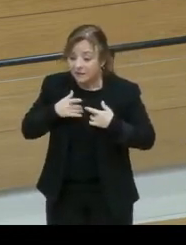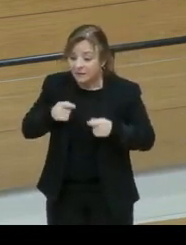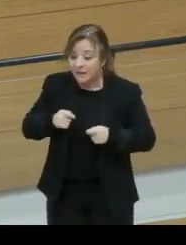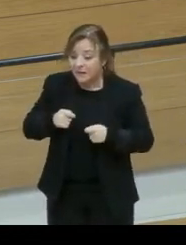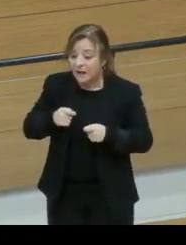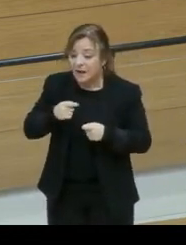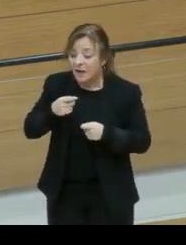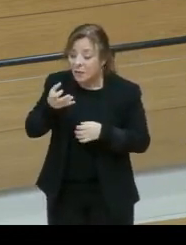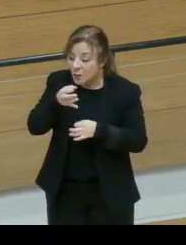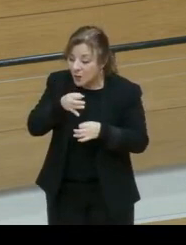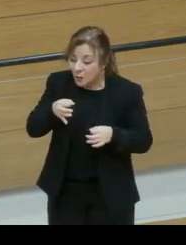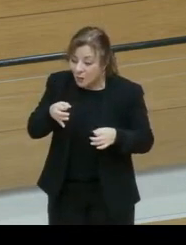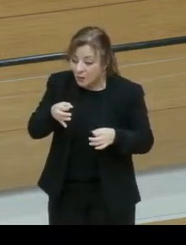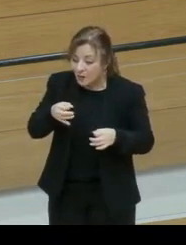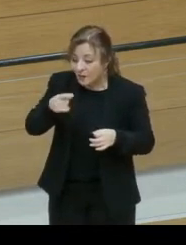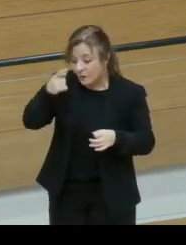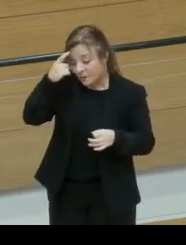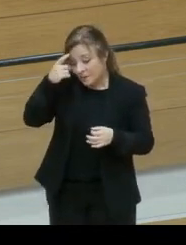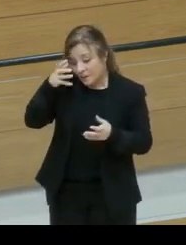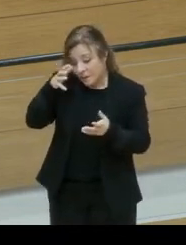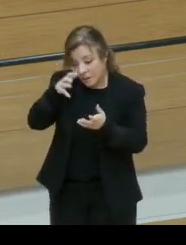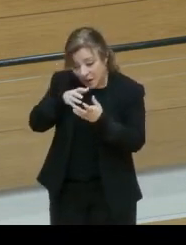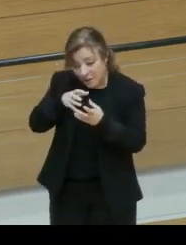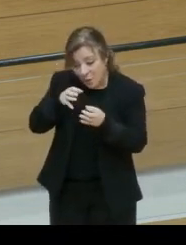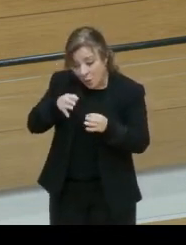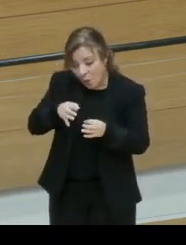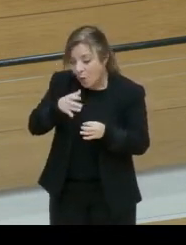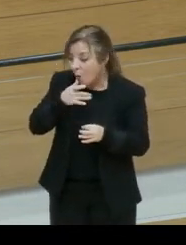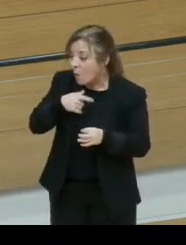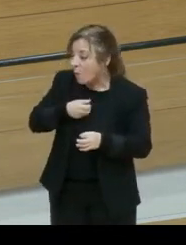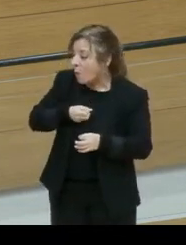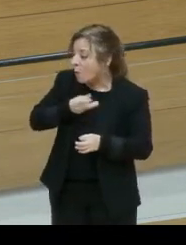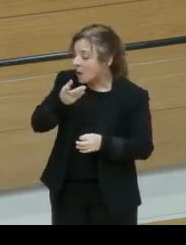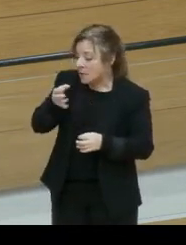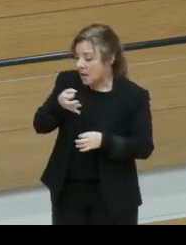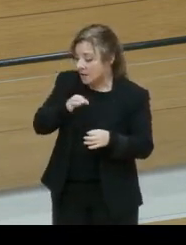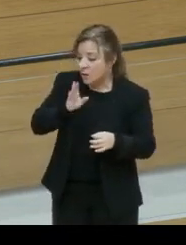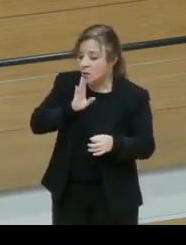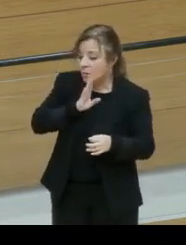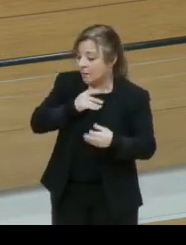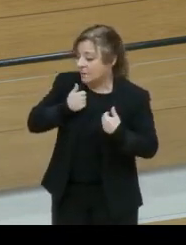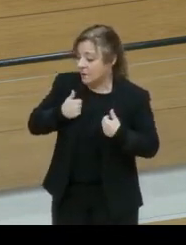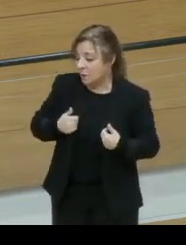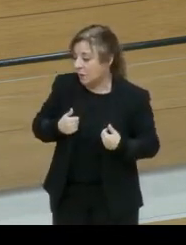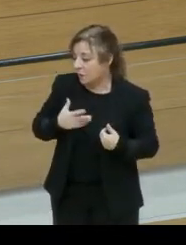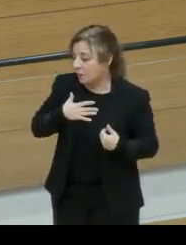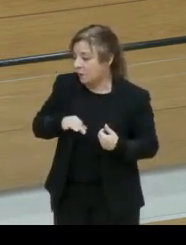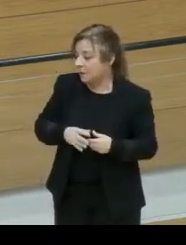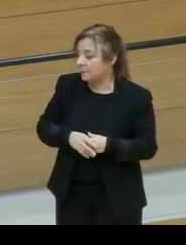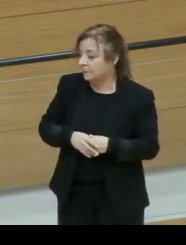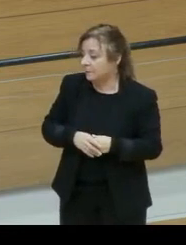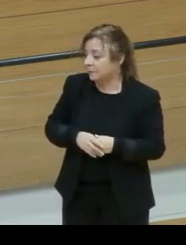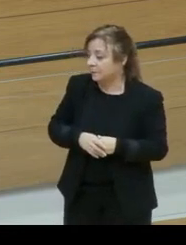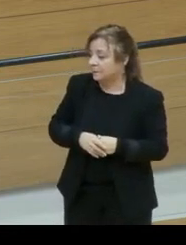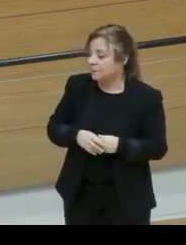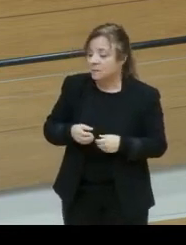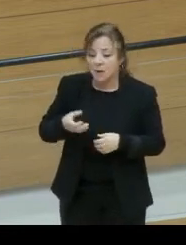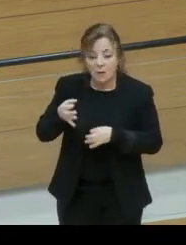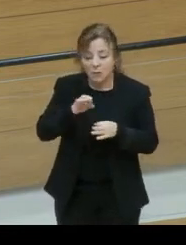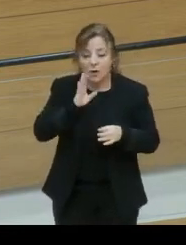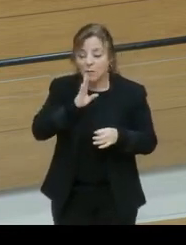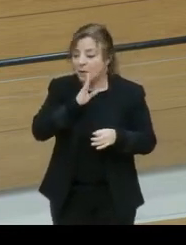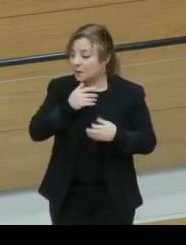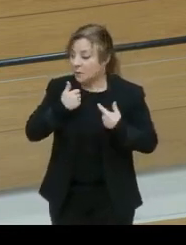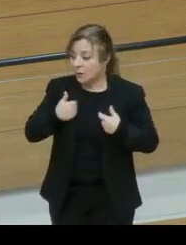extraerse las células del cerebro específicamente o cualquier célula madre del cuerpo serviría. Cualquier célula madre